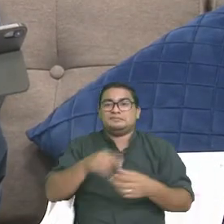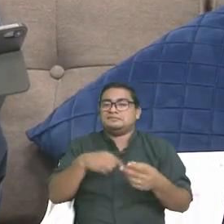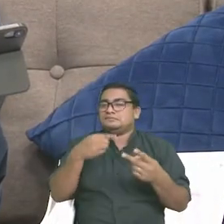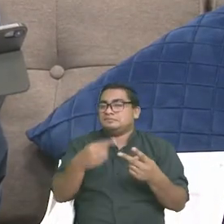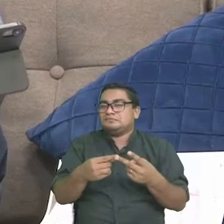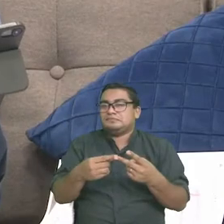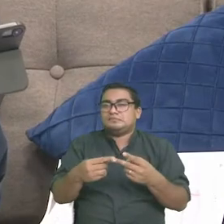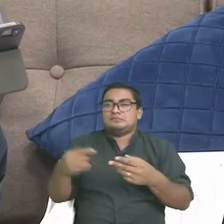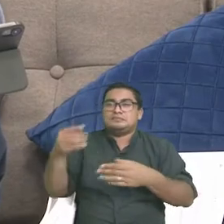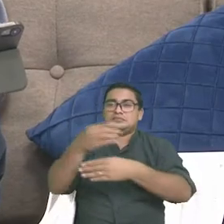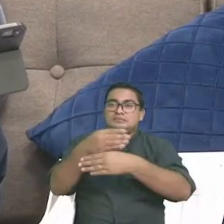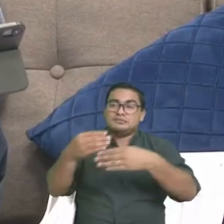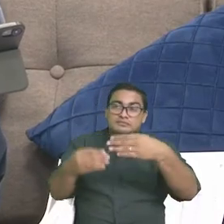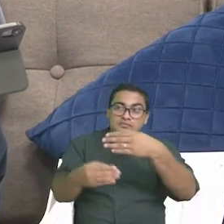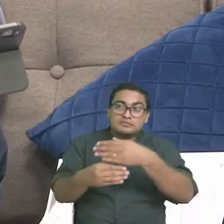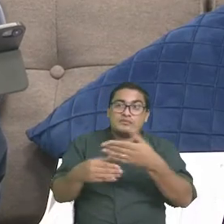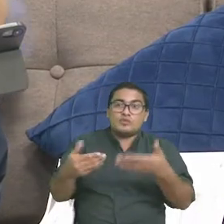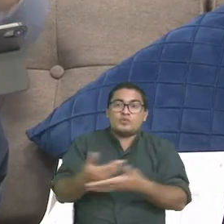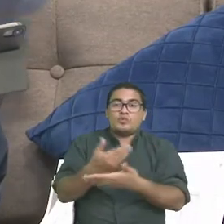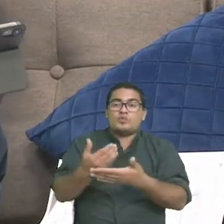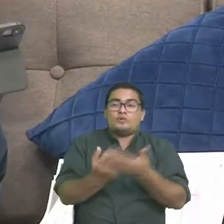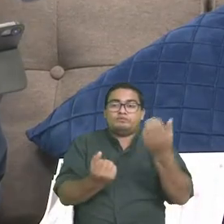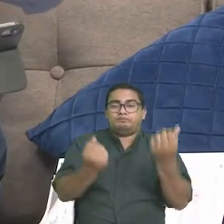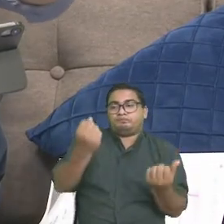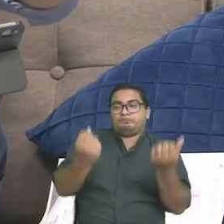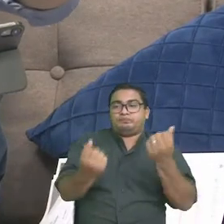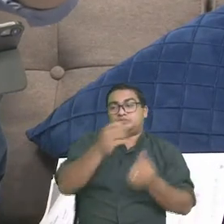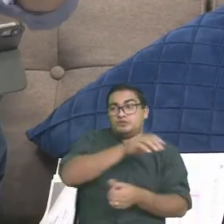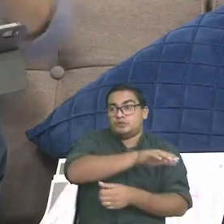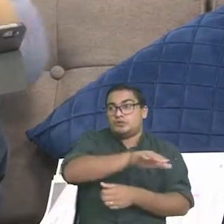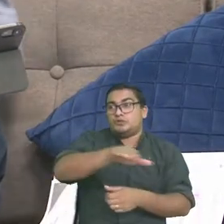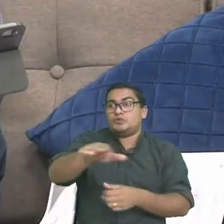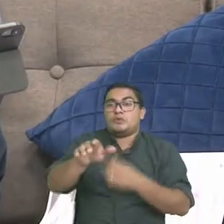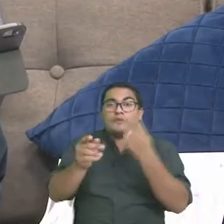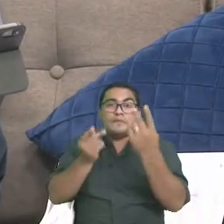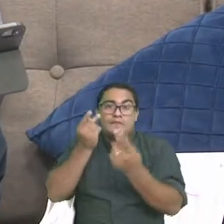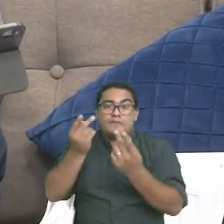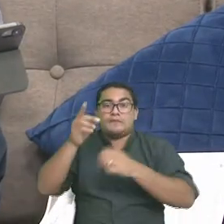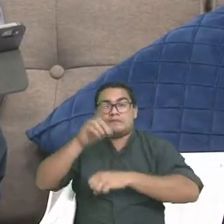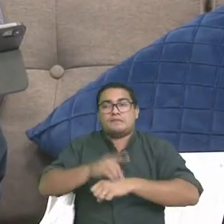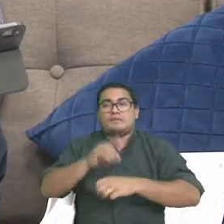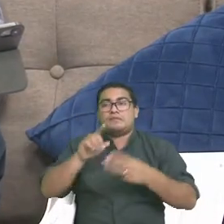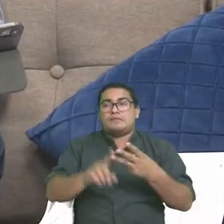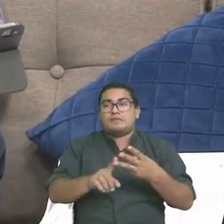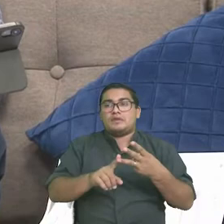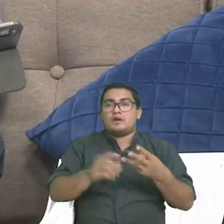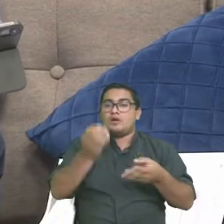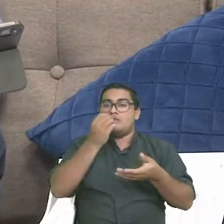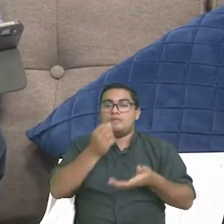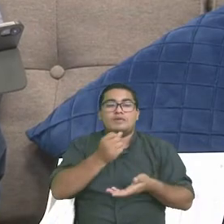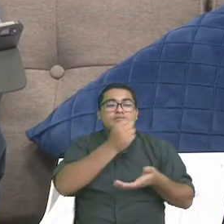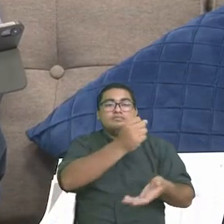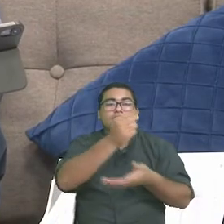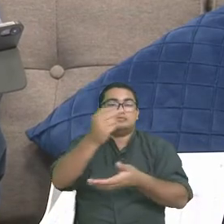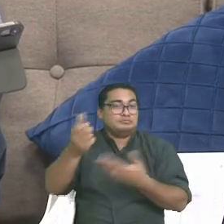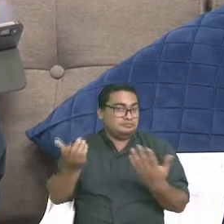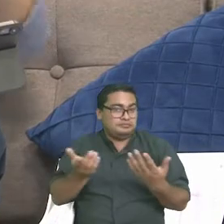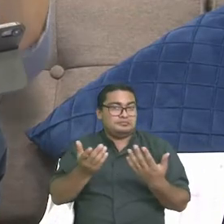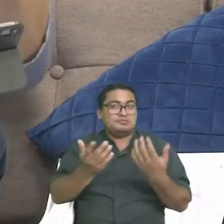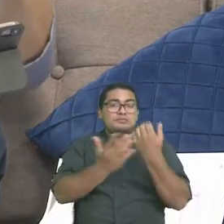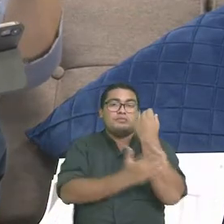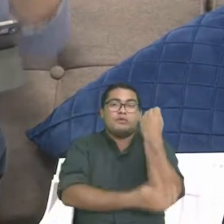hacer llevar las clínicas móviles, garantizar el bono solidario, garantizar la merienda